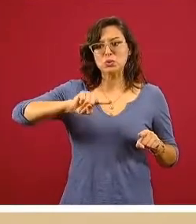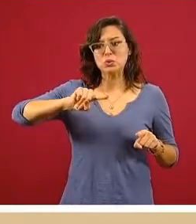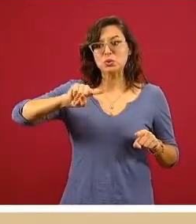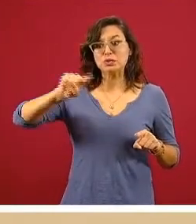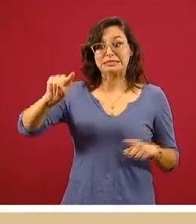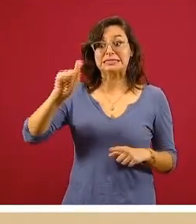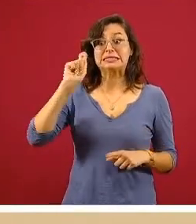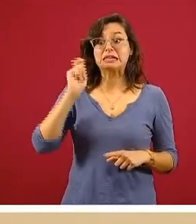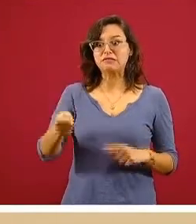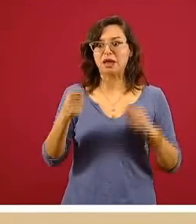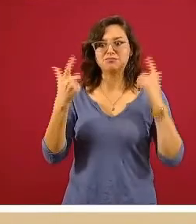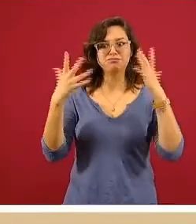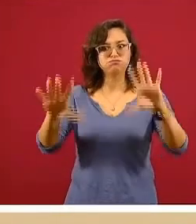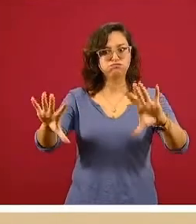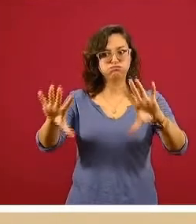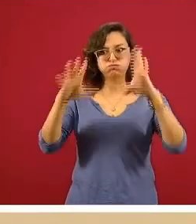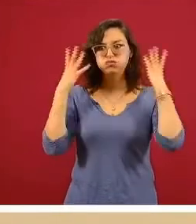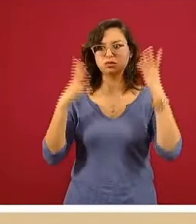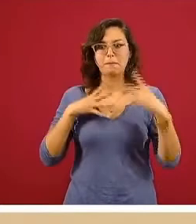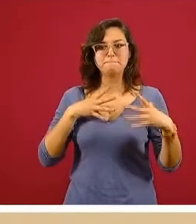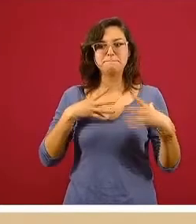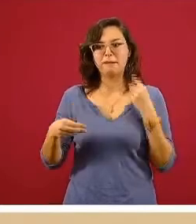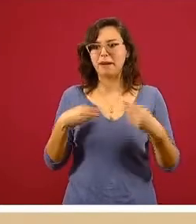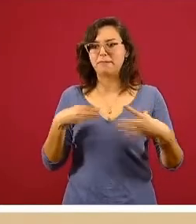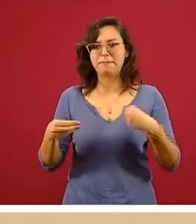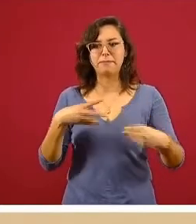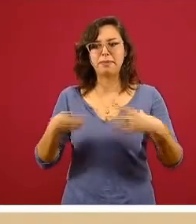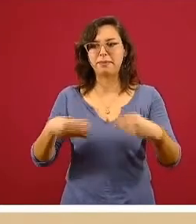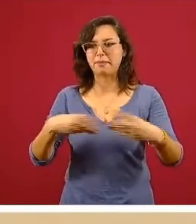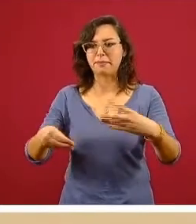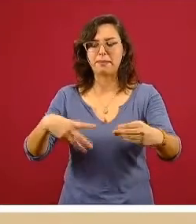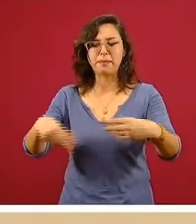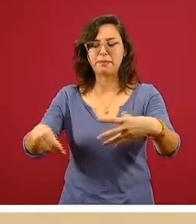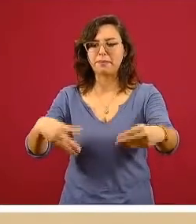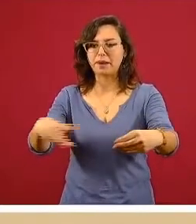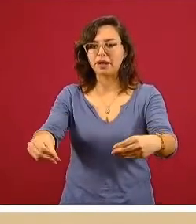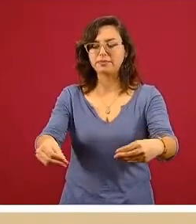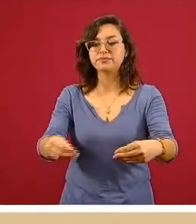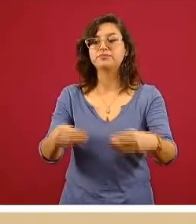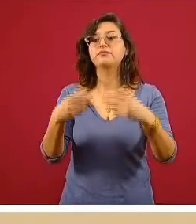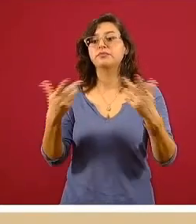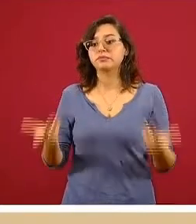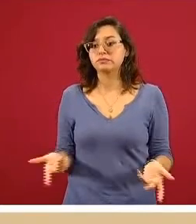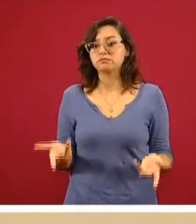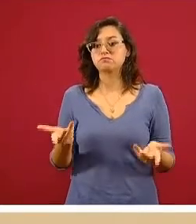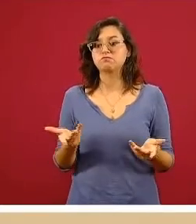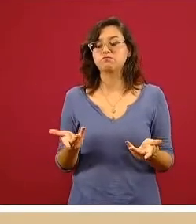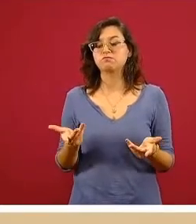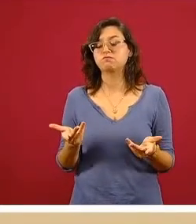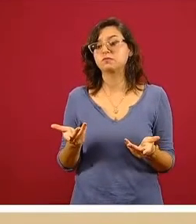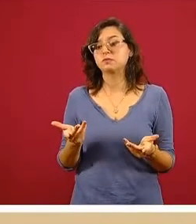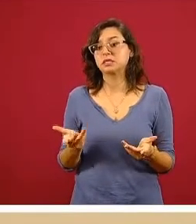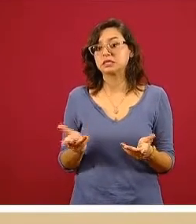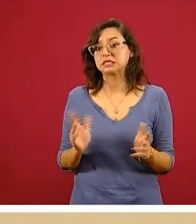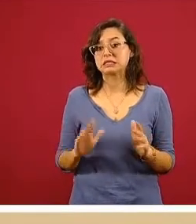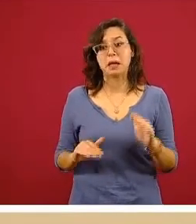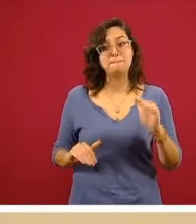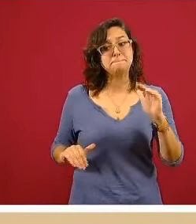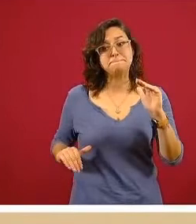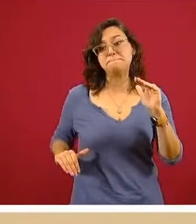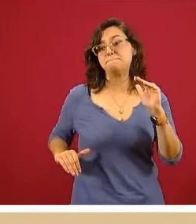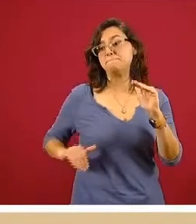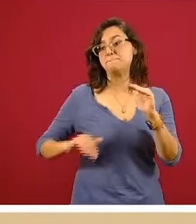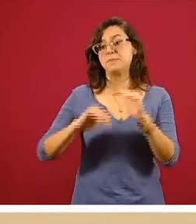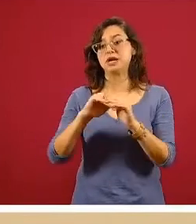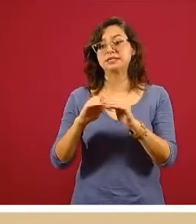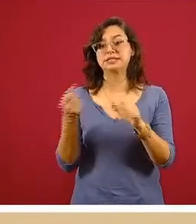de una velocidad importante de transmisión al interior de la entidad, que hasta el momento pareciera haber alcanzado un